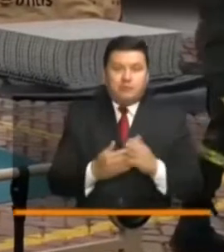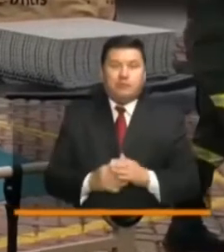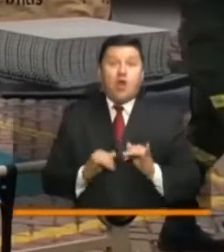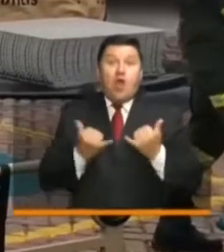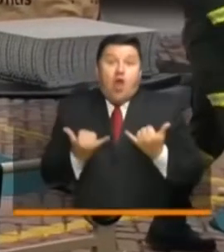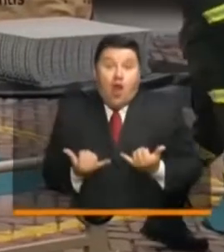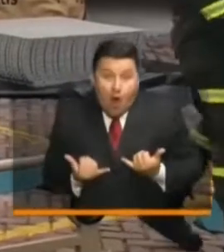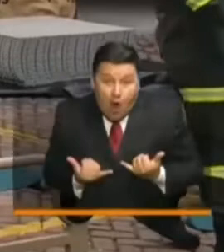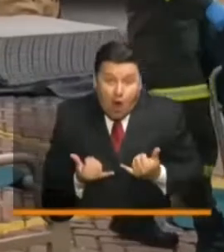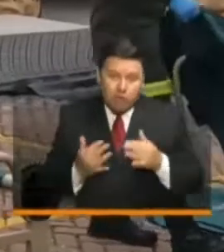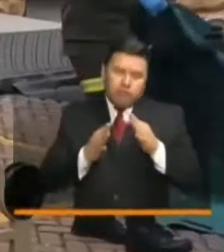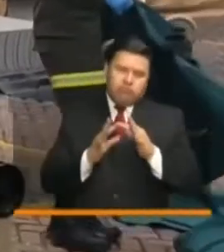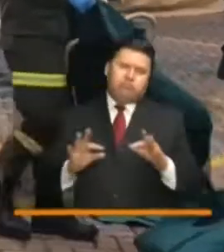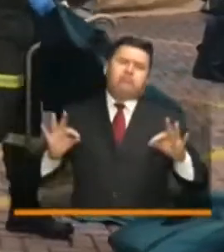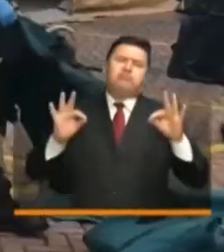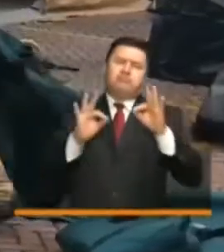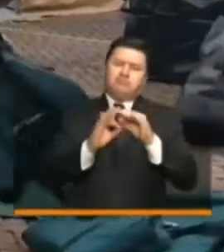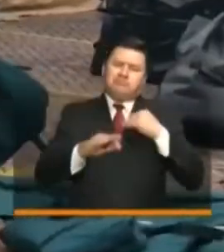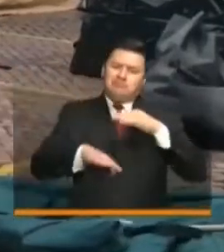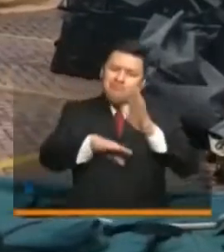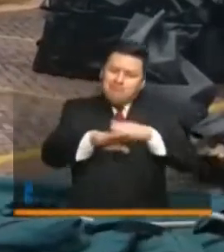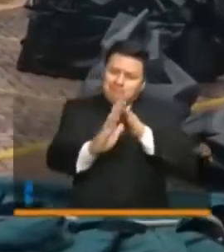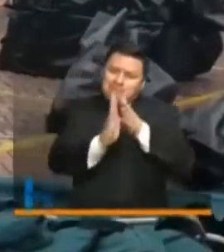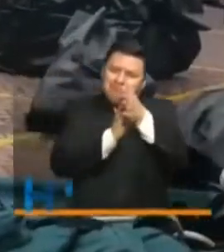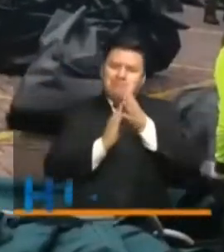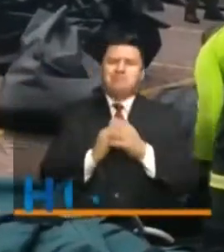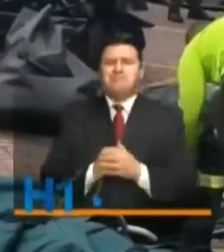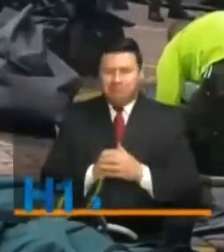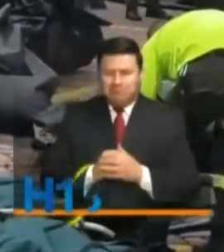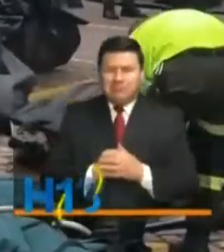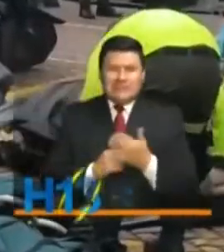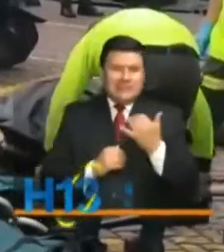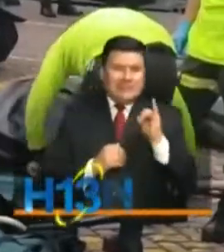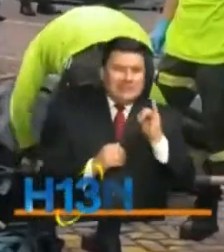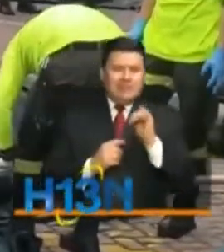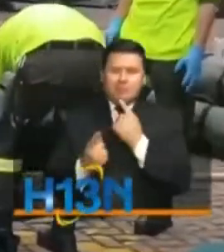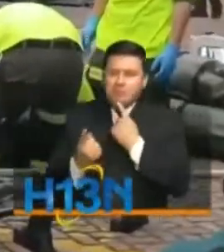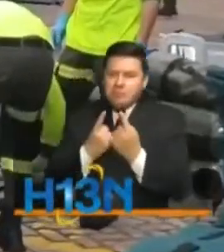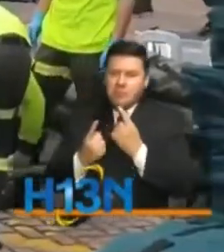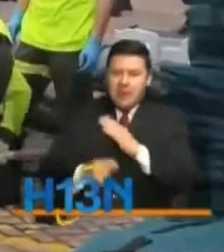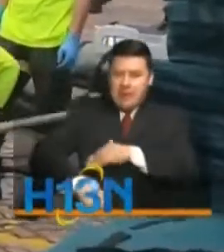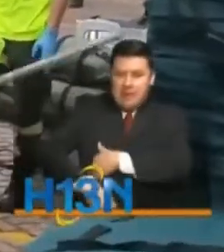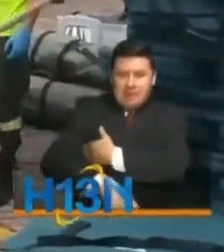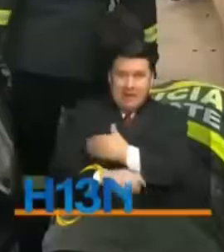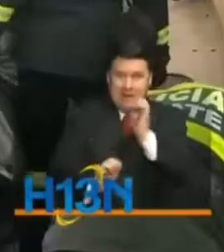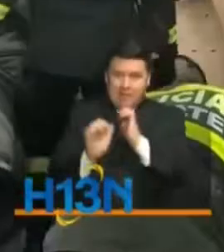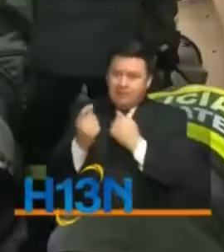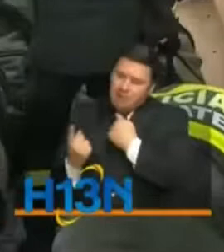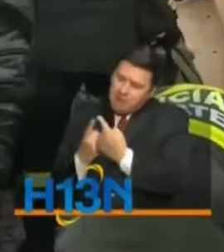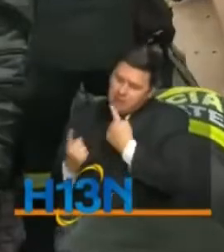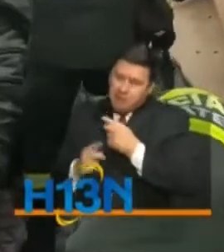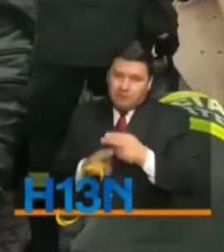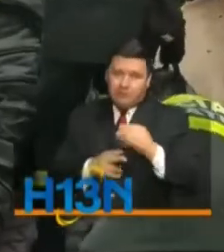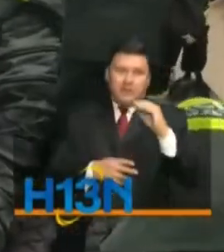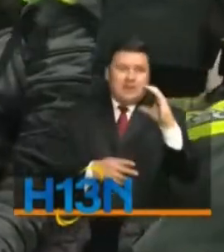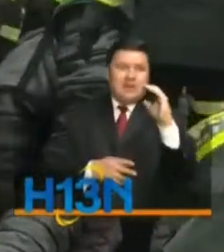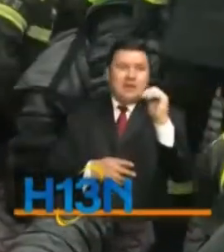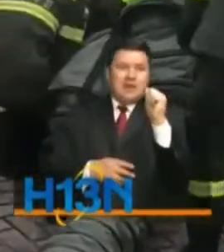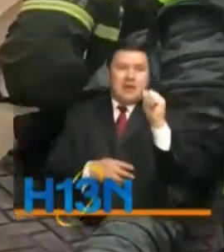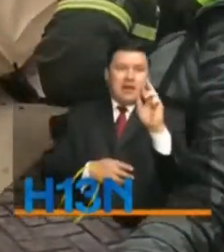Tequendama de Bogotá será adecuado para convertirse en un centro semi-hospitalario para atender la posible emergencia